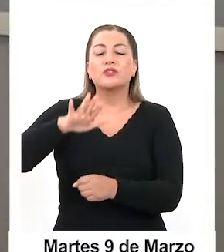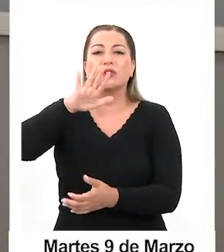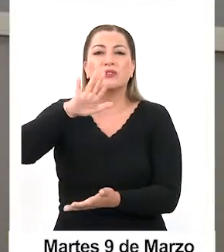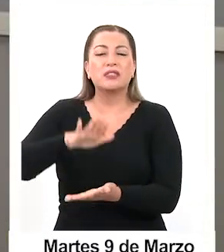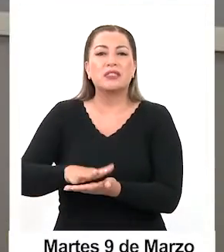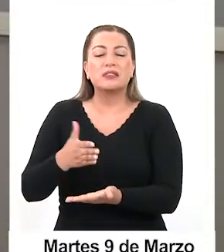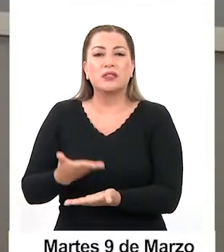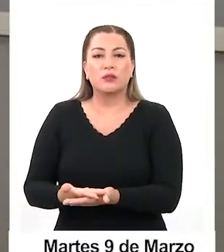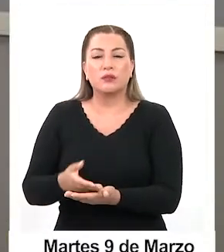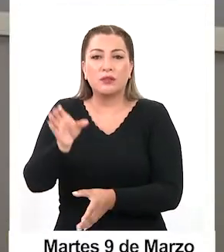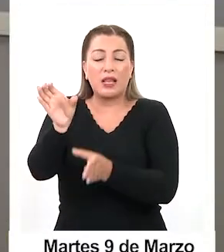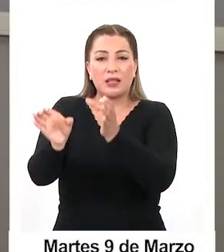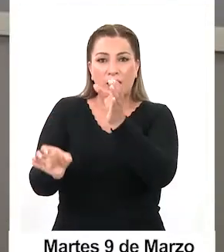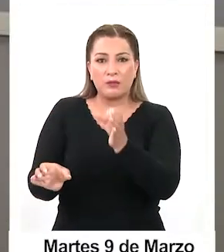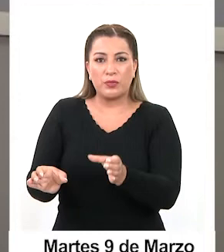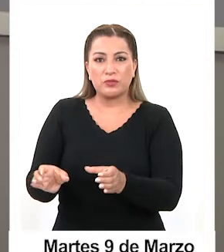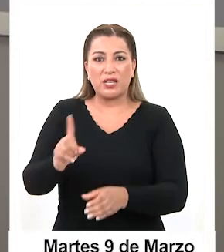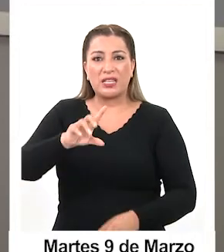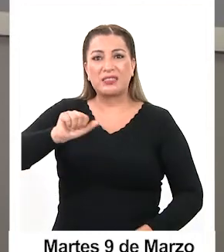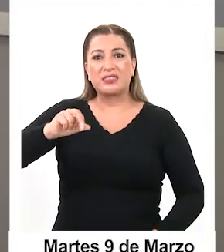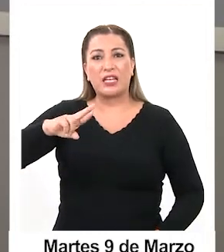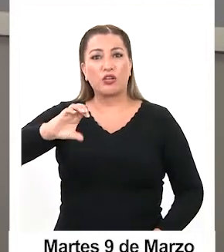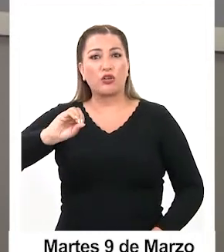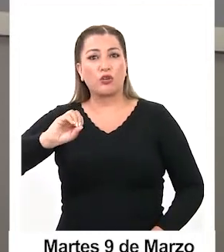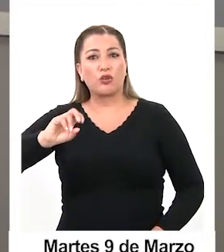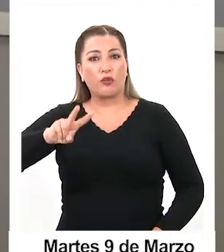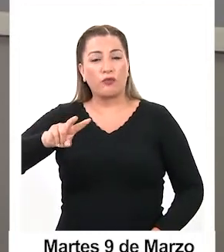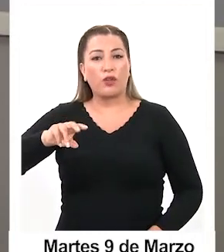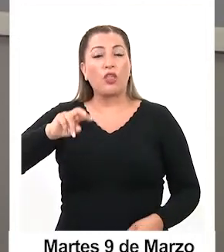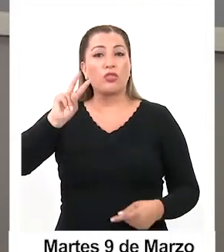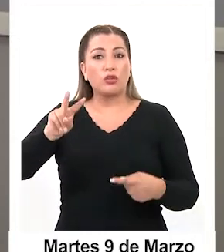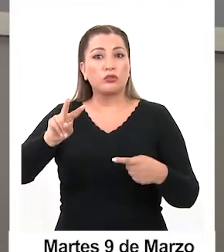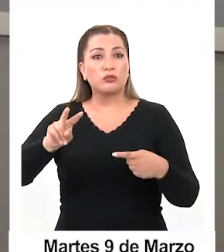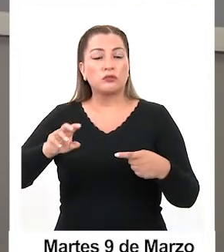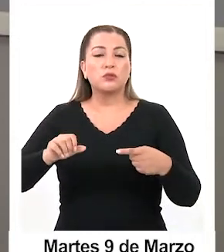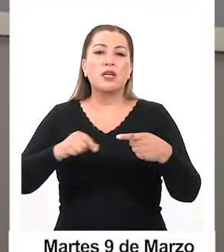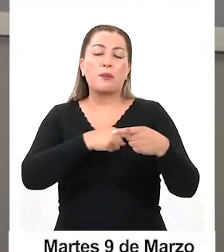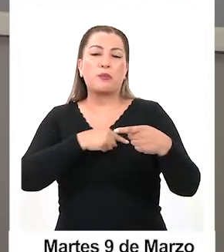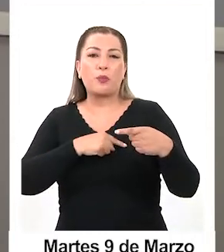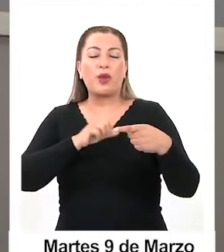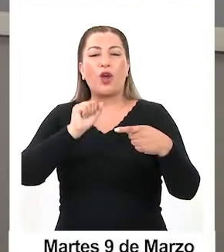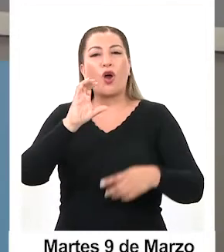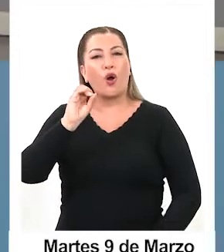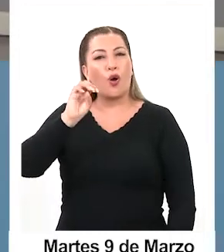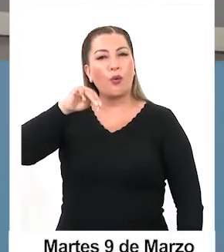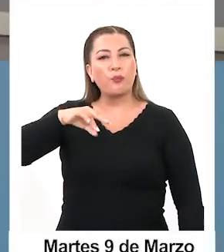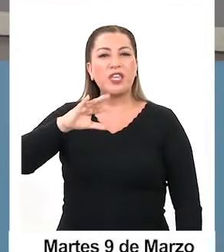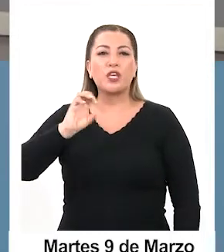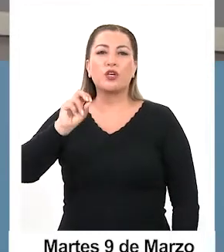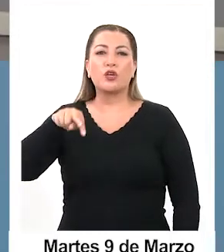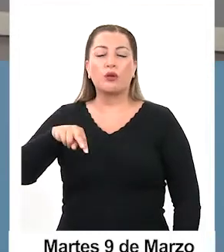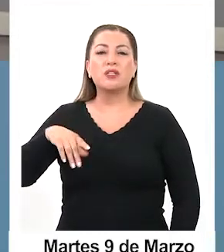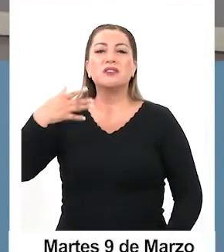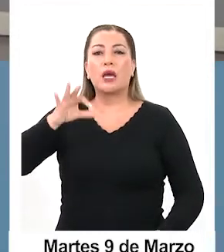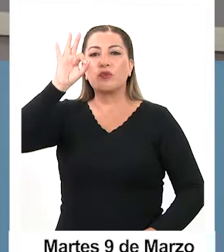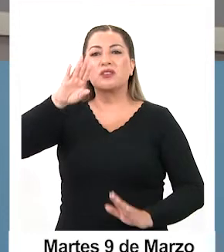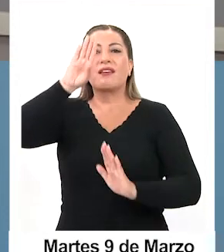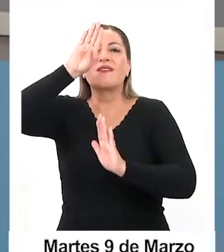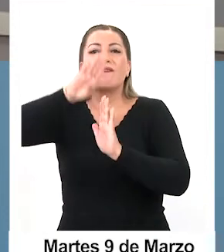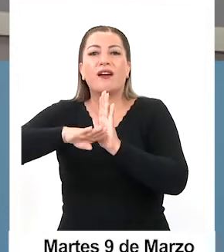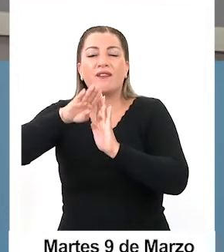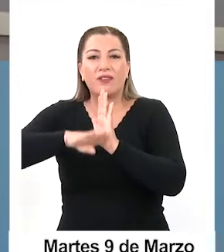donde los casos de SARS-CoV-2 por Omicron van bajando. Sí, abiertamente el Ministerio lo ha reconocido, el propio